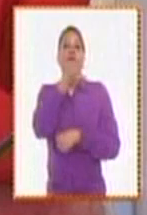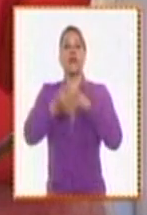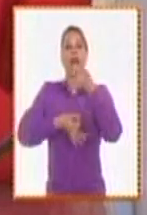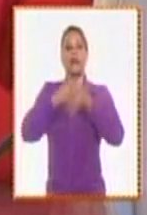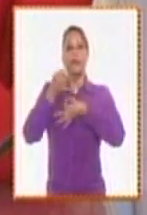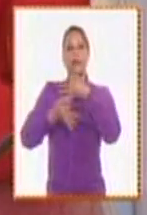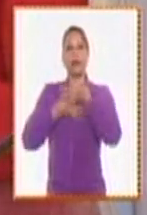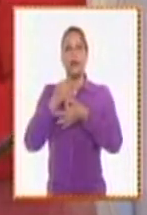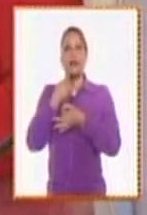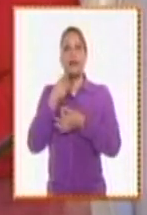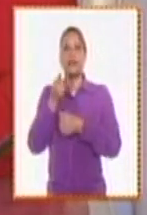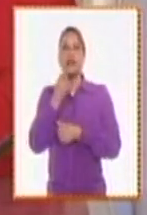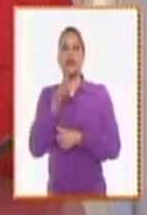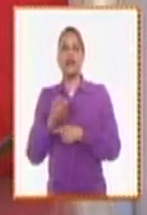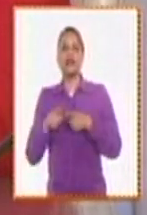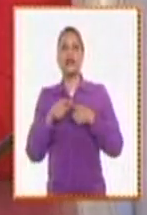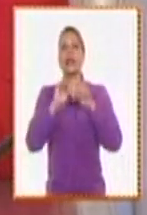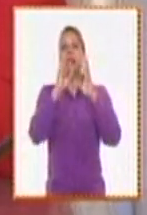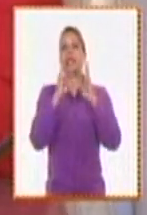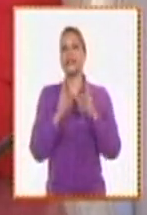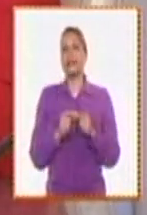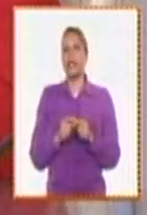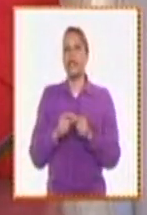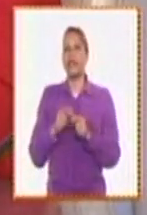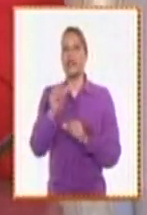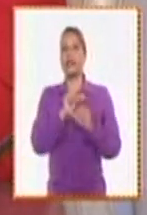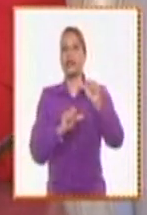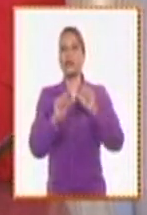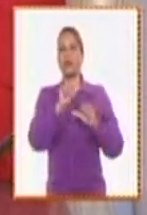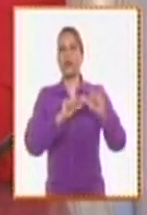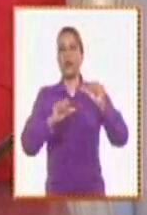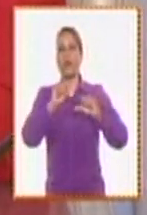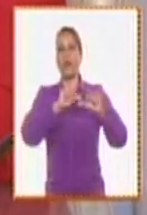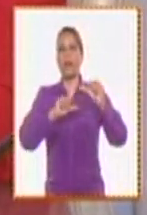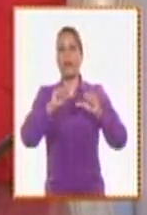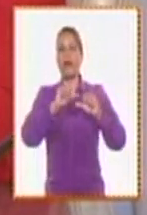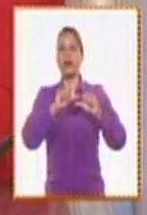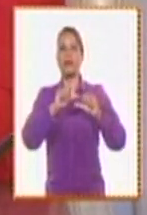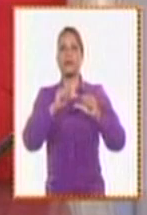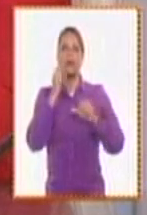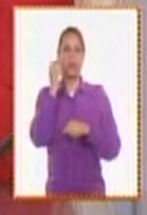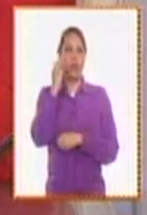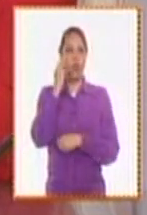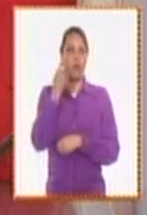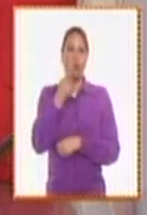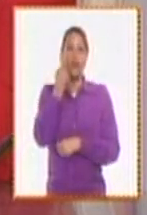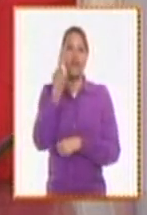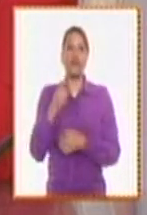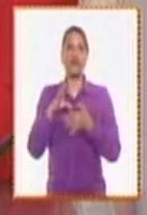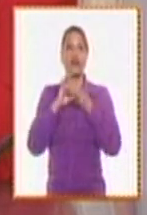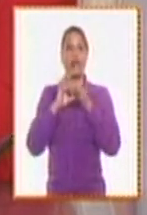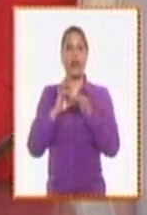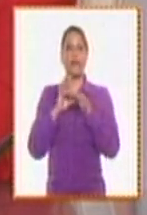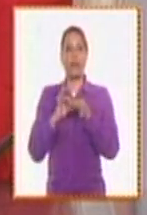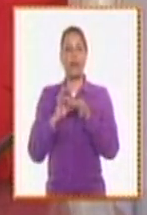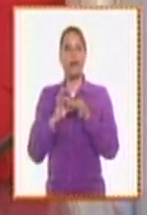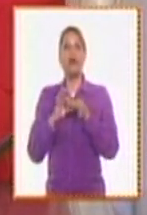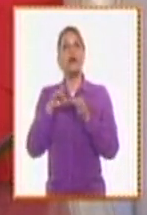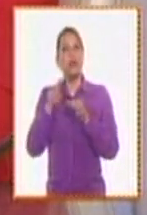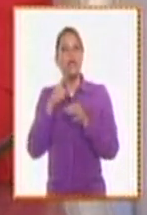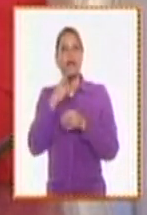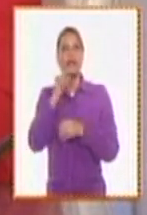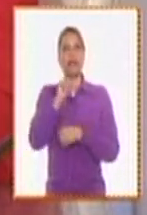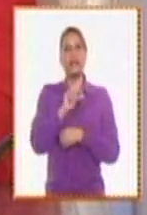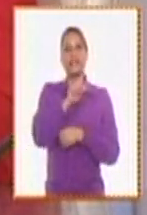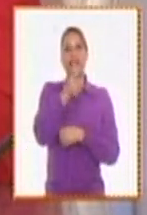cannabinoide sintético, de la cantidad de dosis que puede, por un gramo se dice que una cantidad de dosis